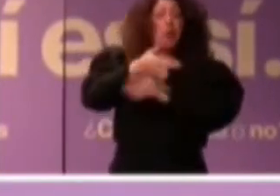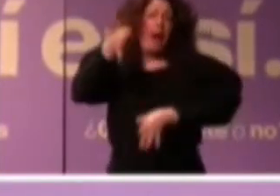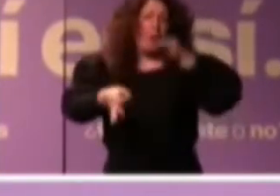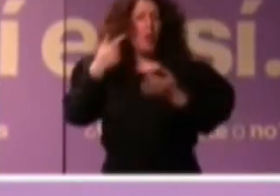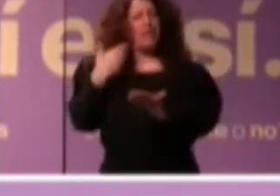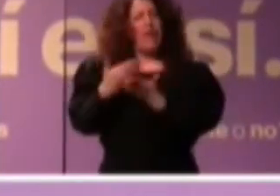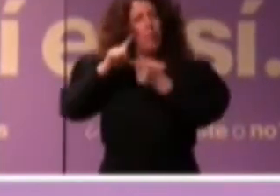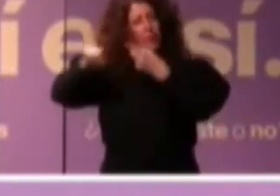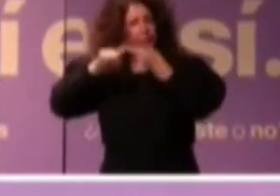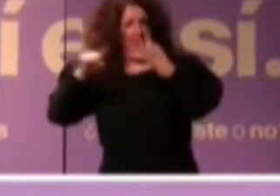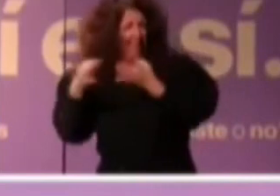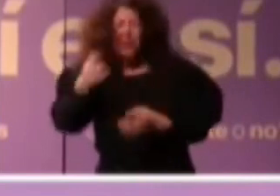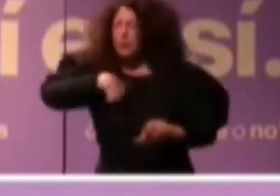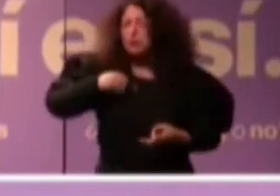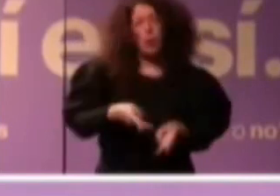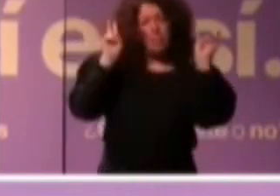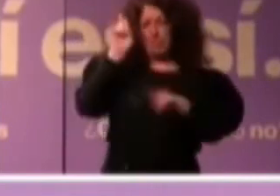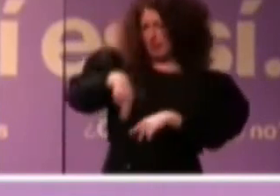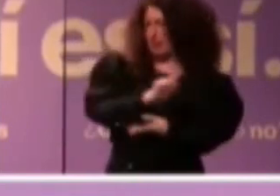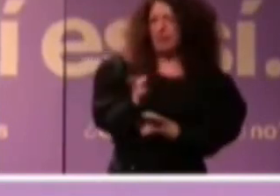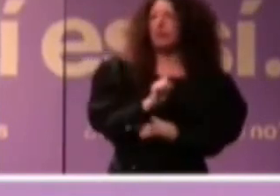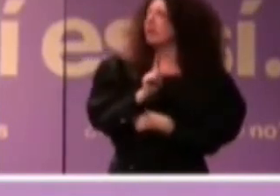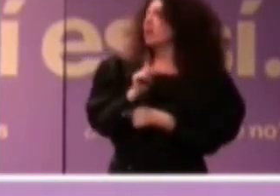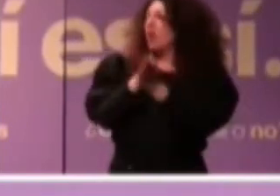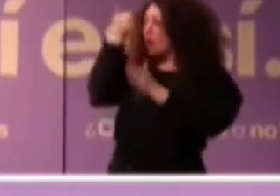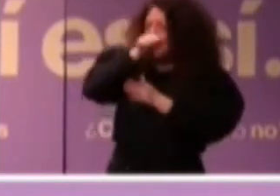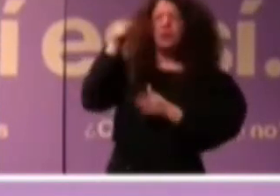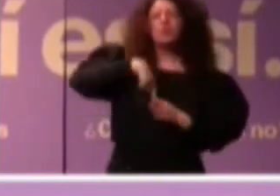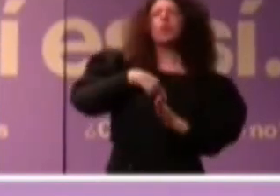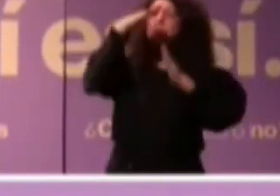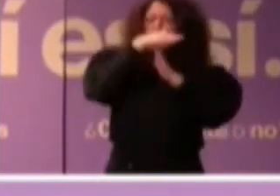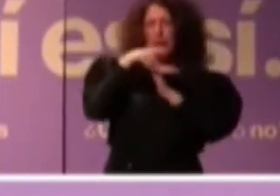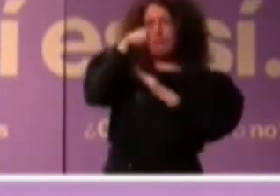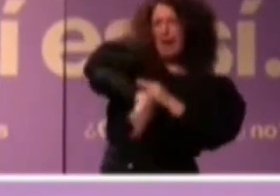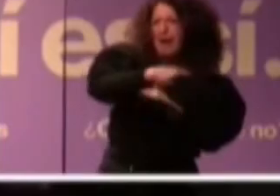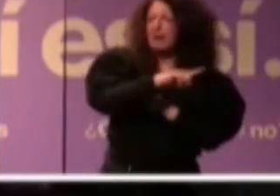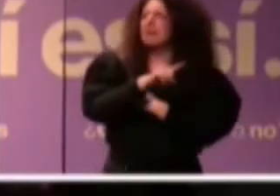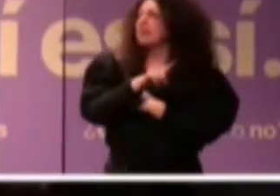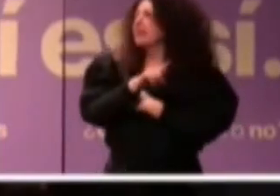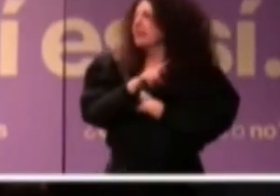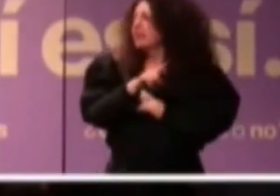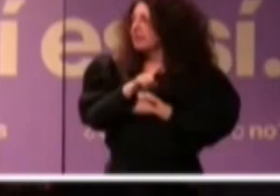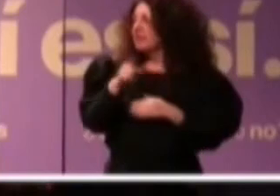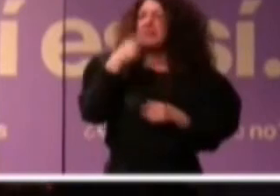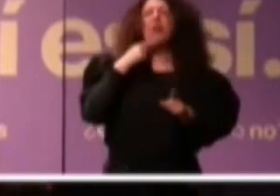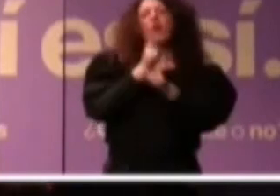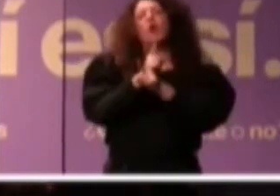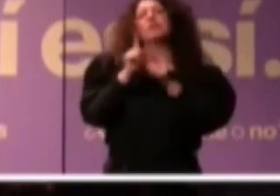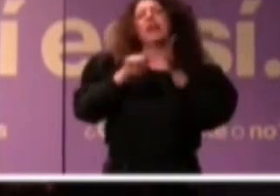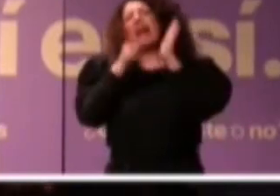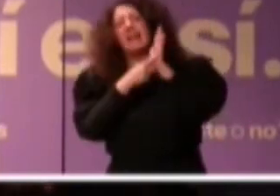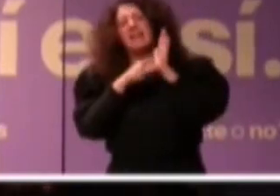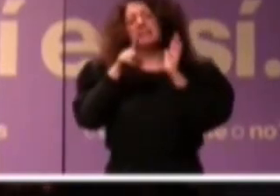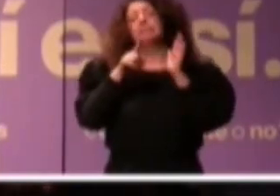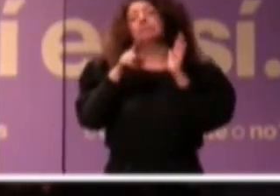se lo vamos a permitir, compañeros y compañeras. Les vamos a parar los pies en esta ofensiva contra la ley solo sí es sí,